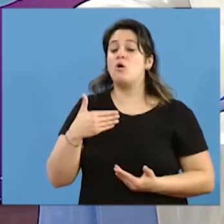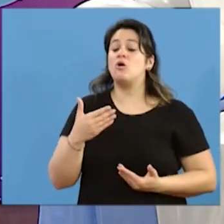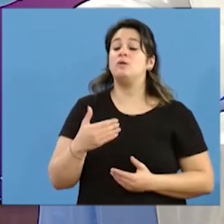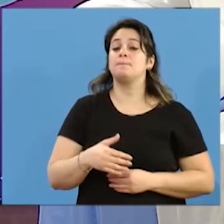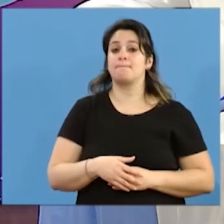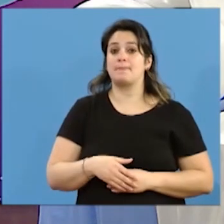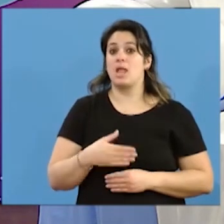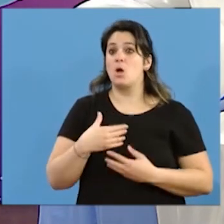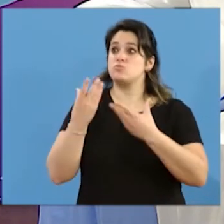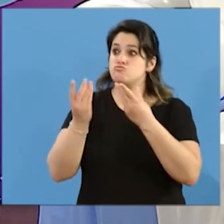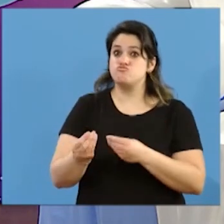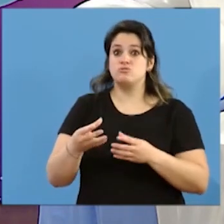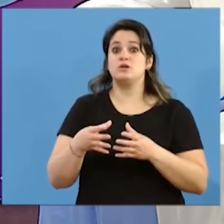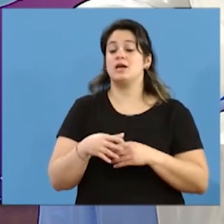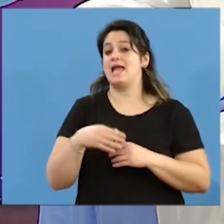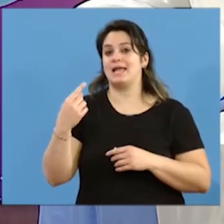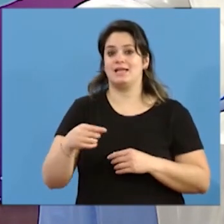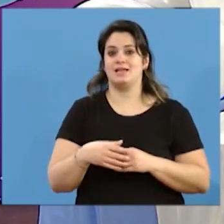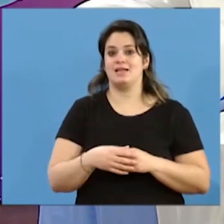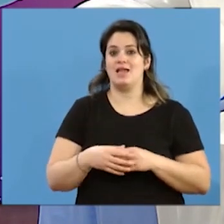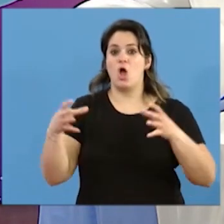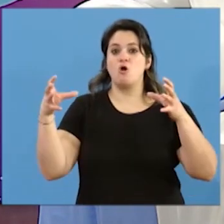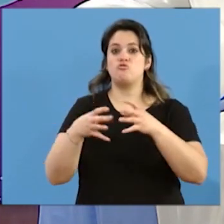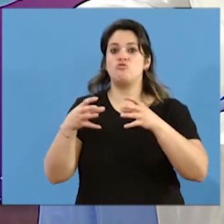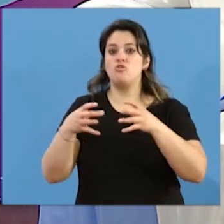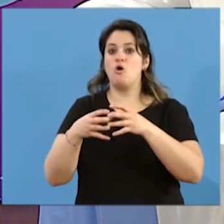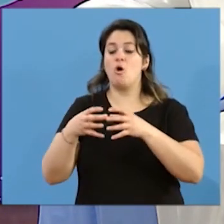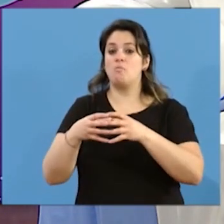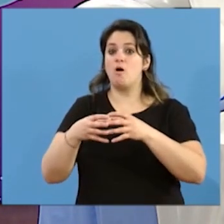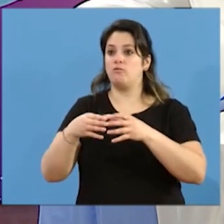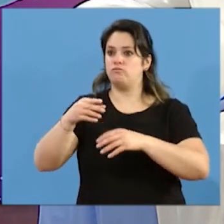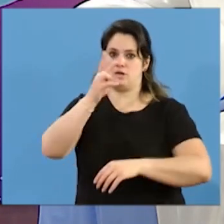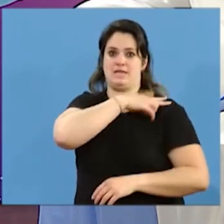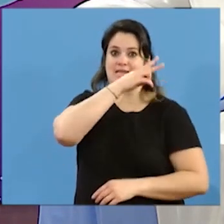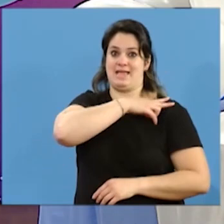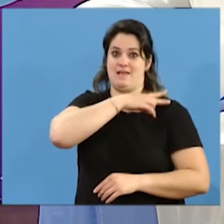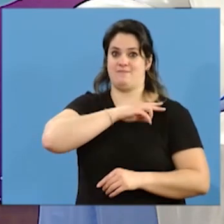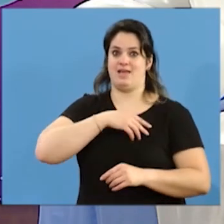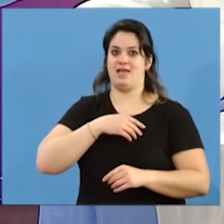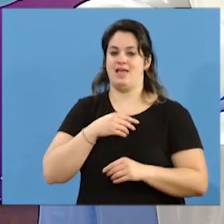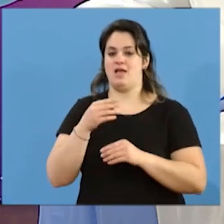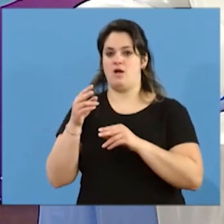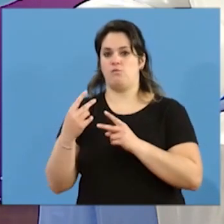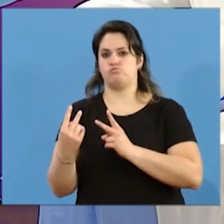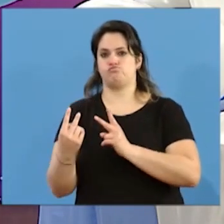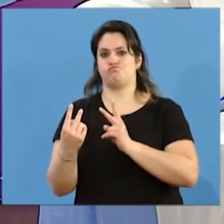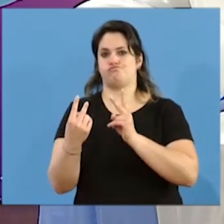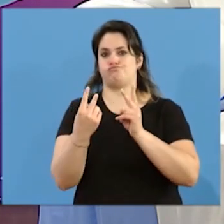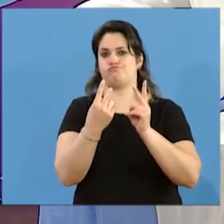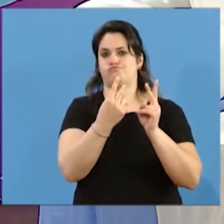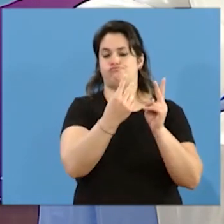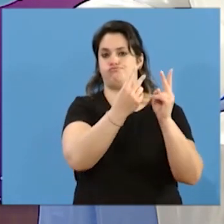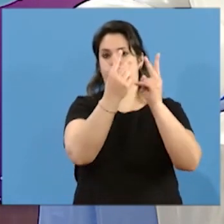después dirigió la banda oriental y fue el jefe en la segunda expedición al Alto